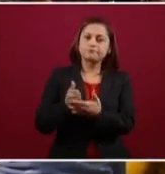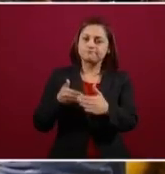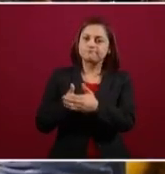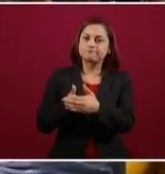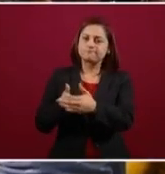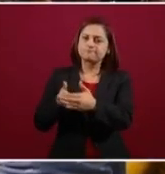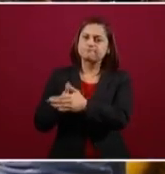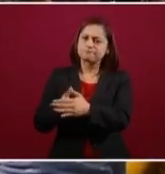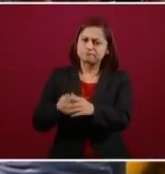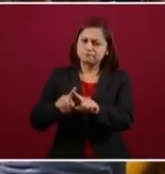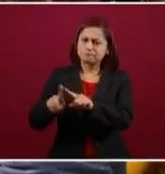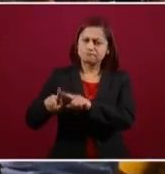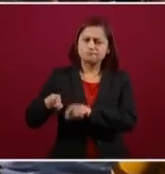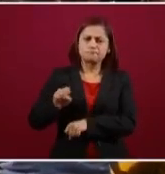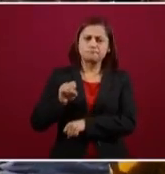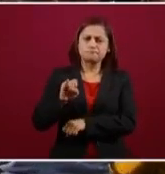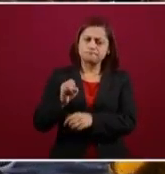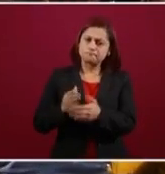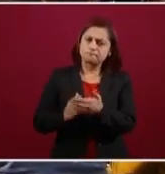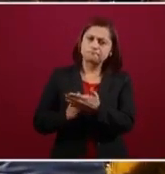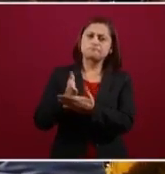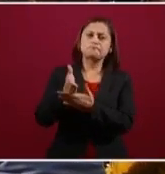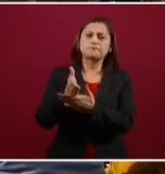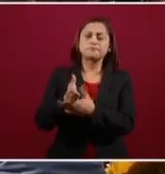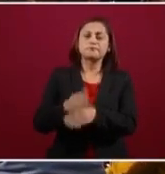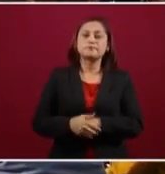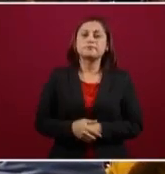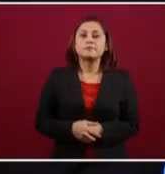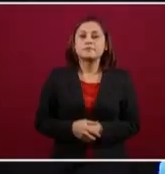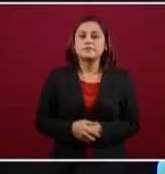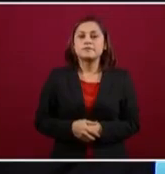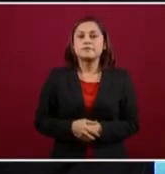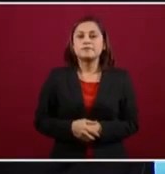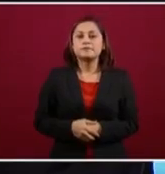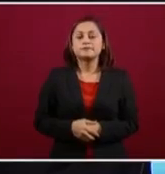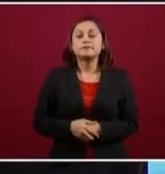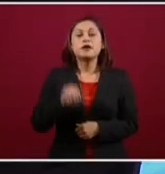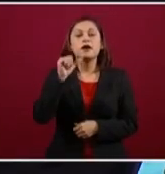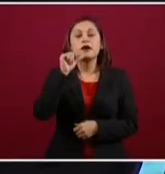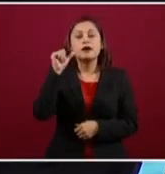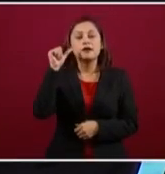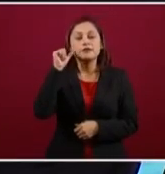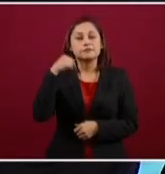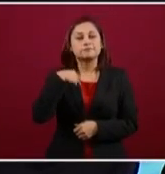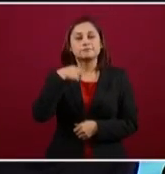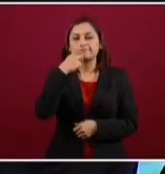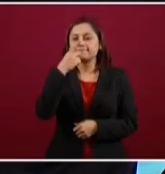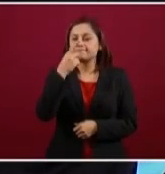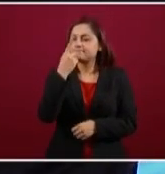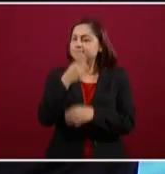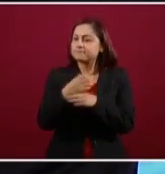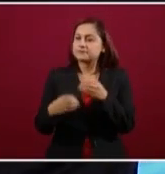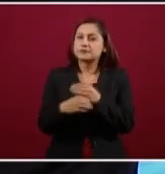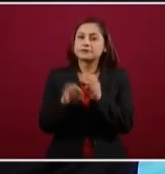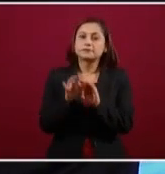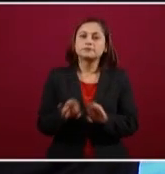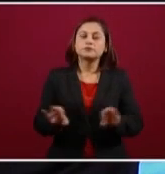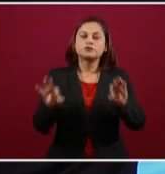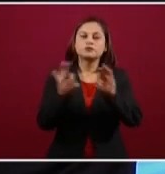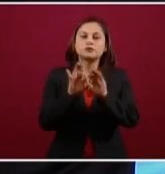y lo más importante, lo mencioné ayer, es